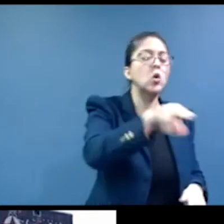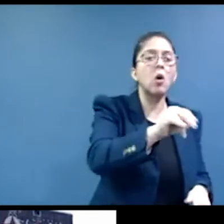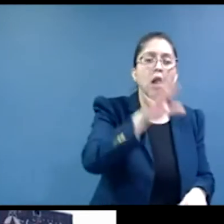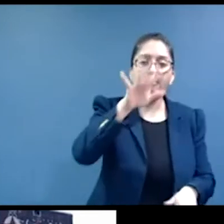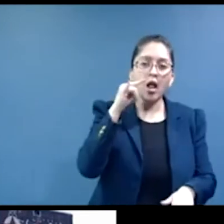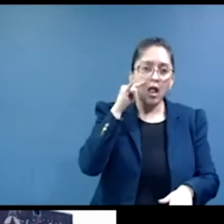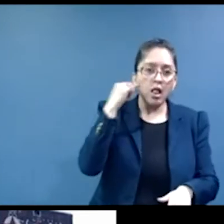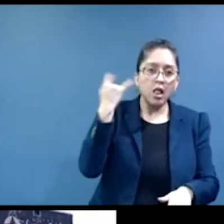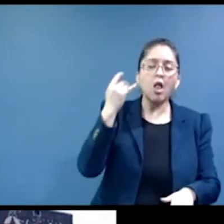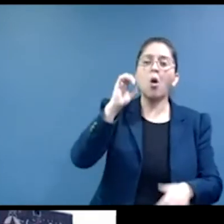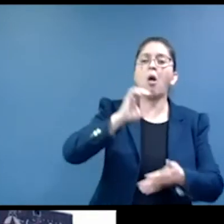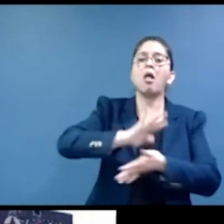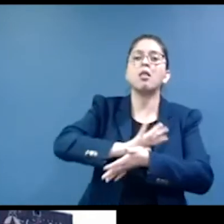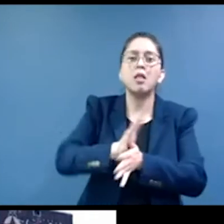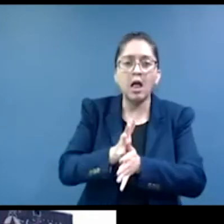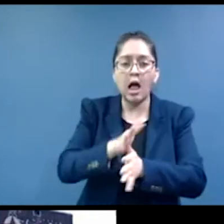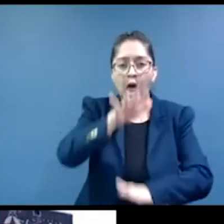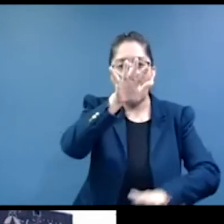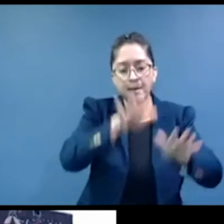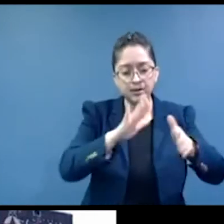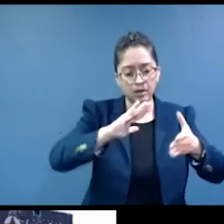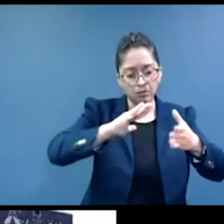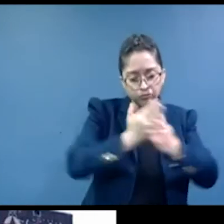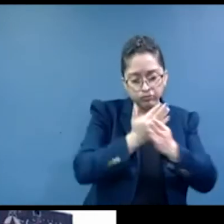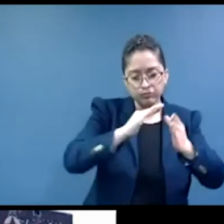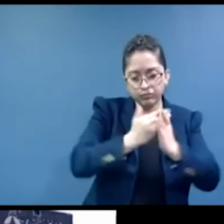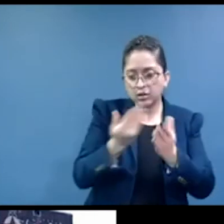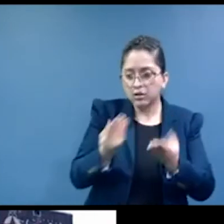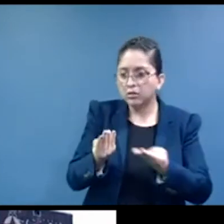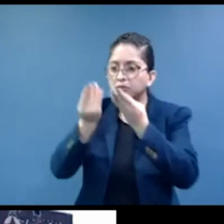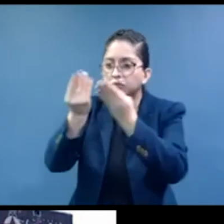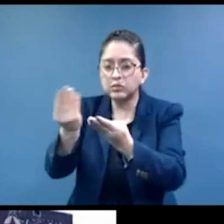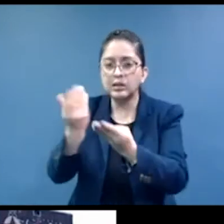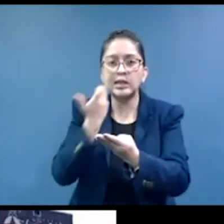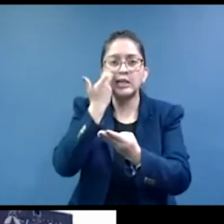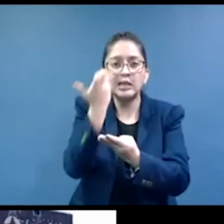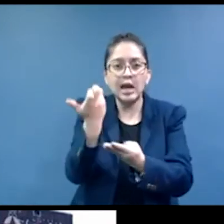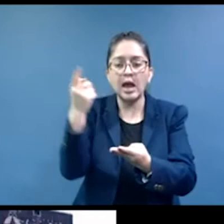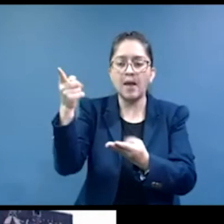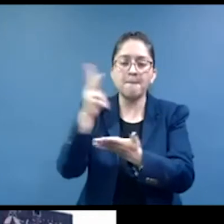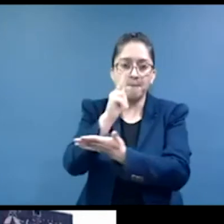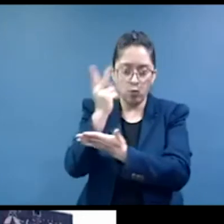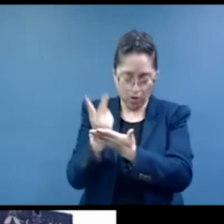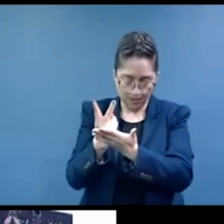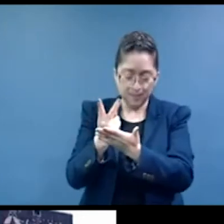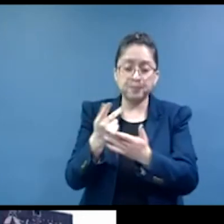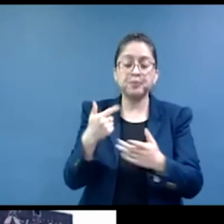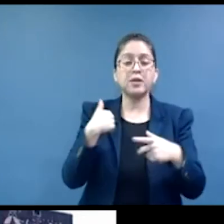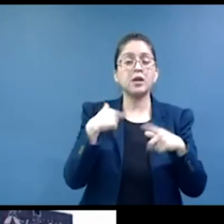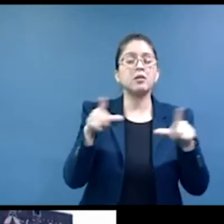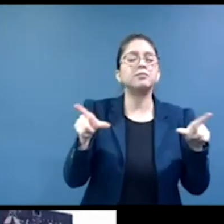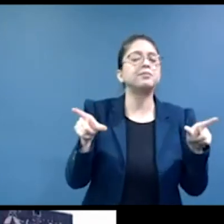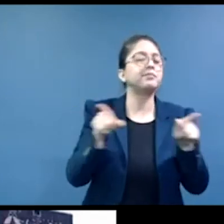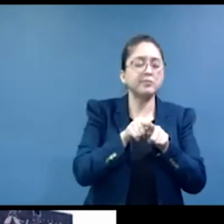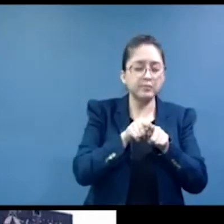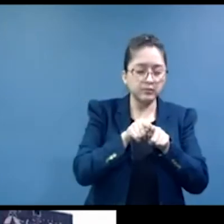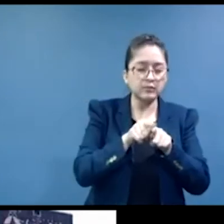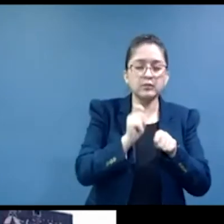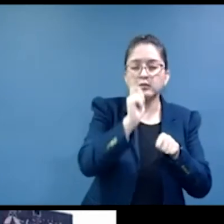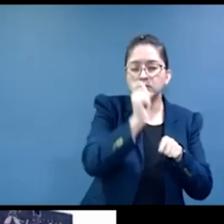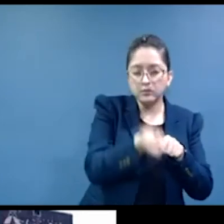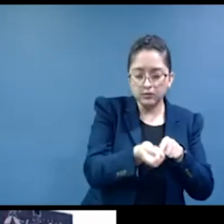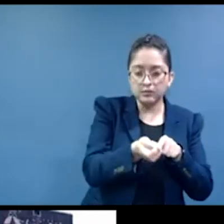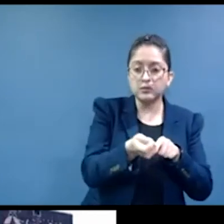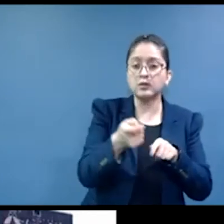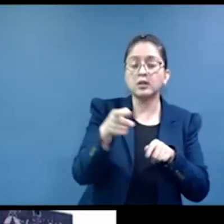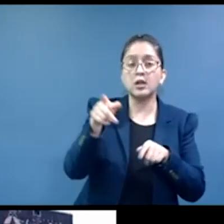quienes revisan estas solicitudes de ingreso a los programas, ¿no? Y creo que para cerrar, diría que pues el reto